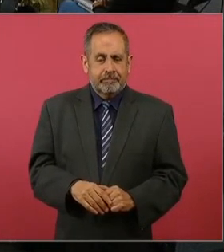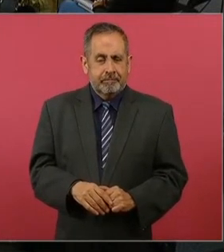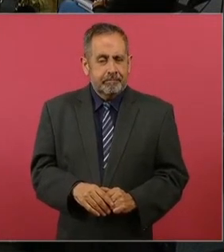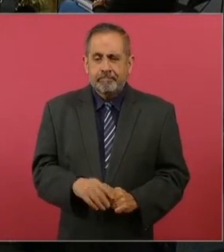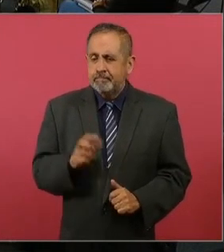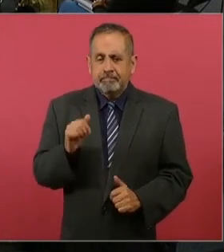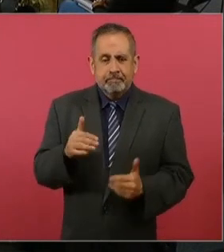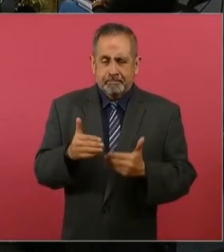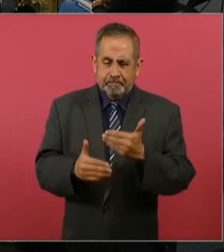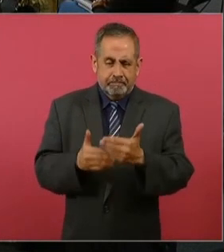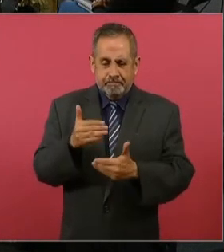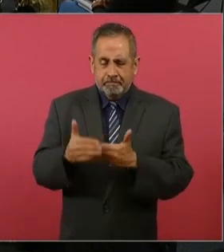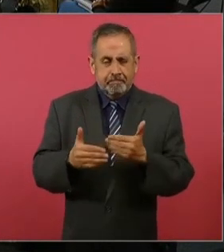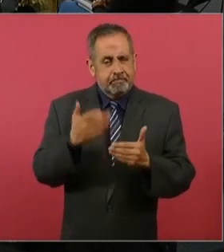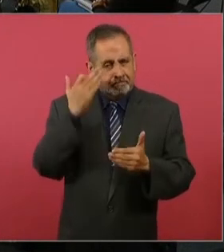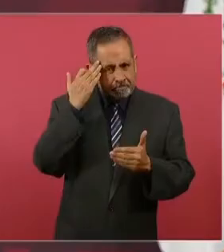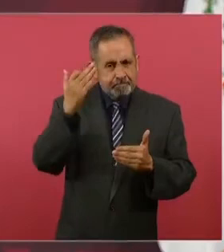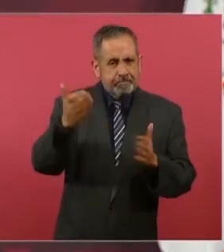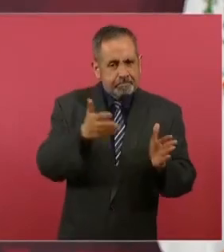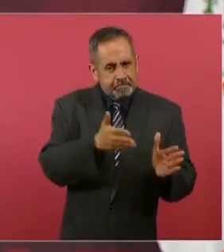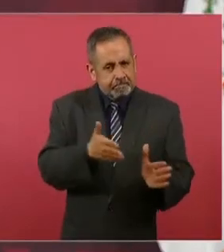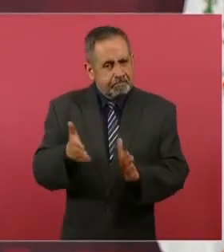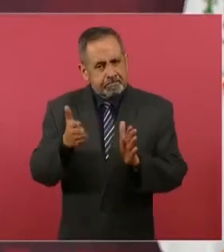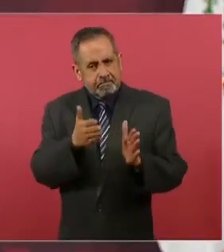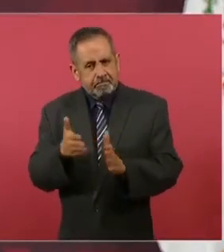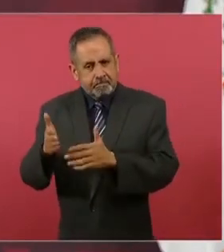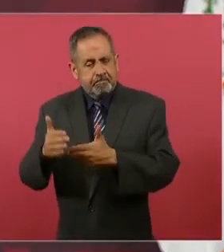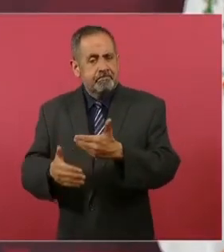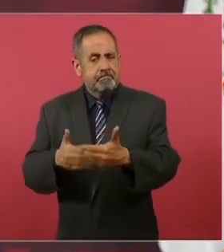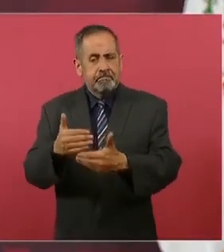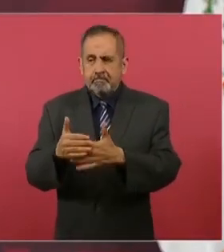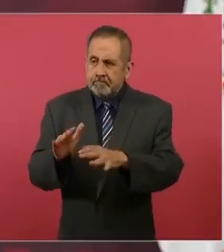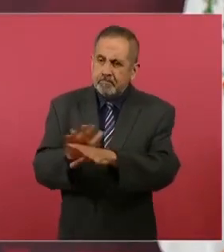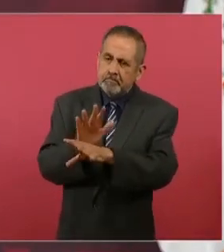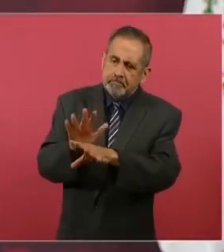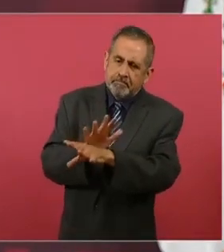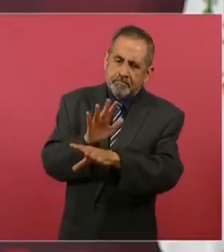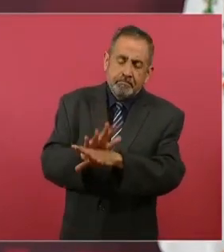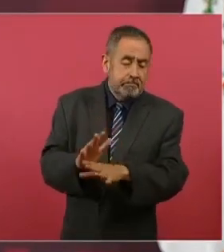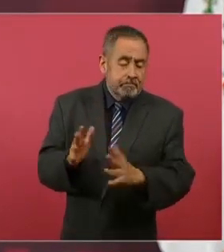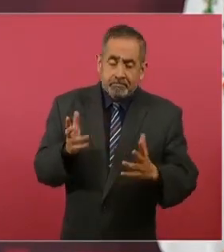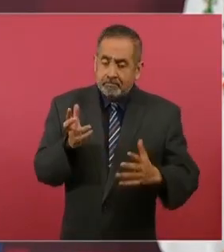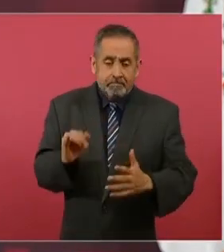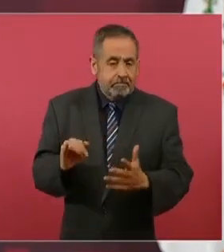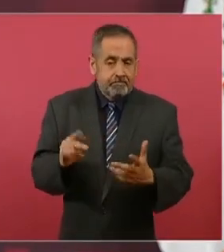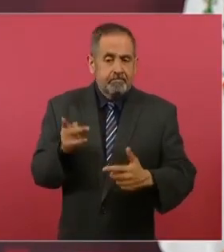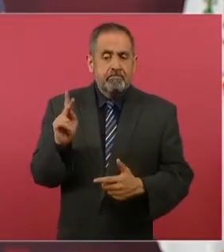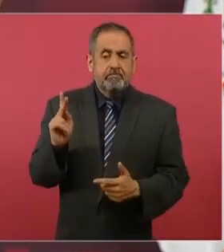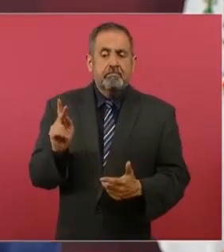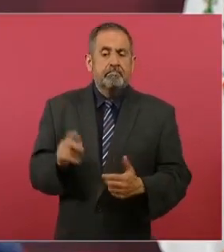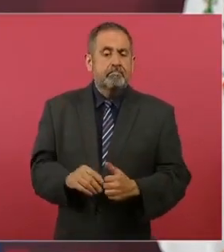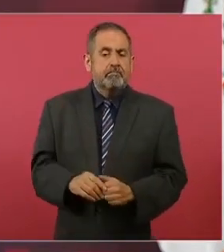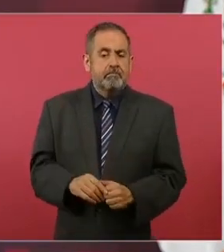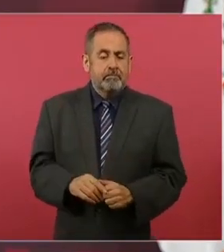procesos, ¿no? Y van a darse cambios, pero van a